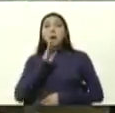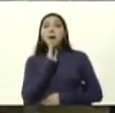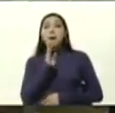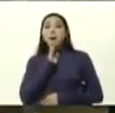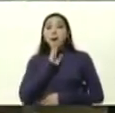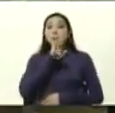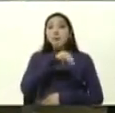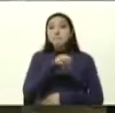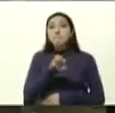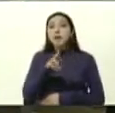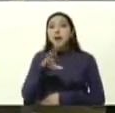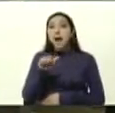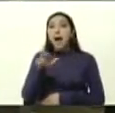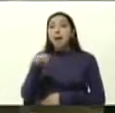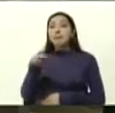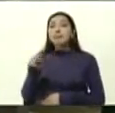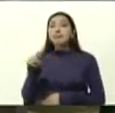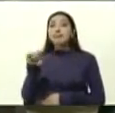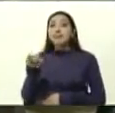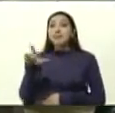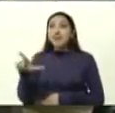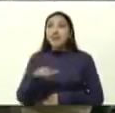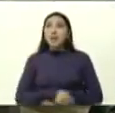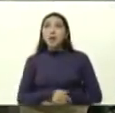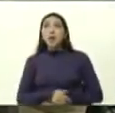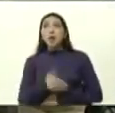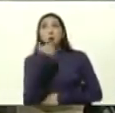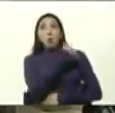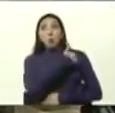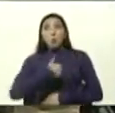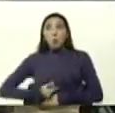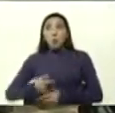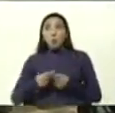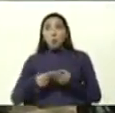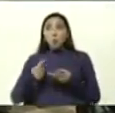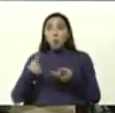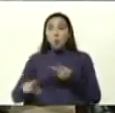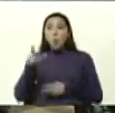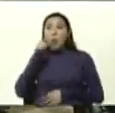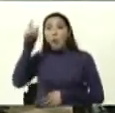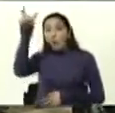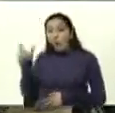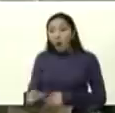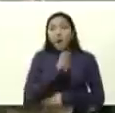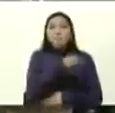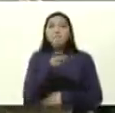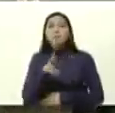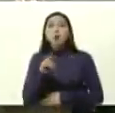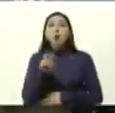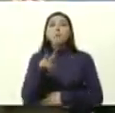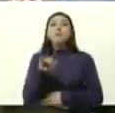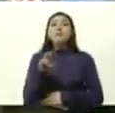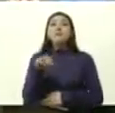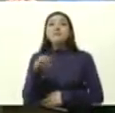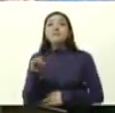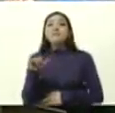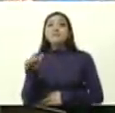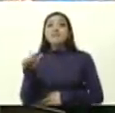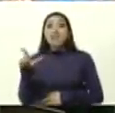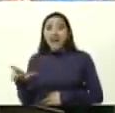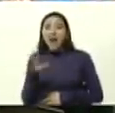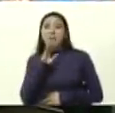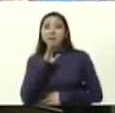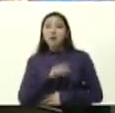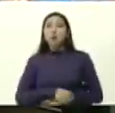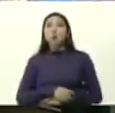Mercantil, Agustín Antón, presidente del Banco Provincial, Juan Carlos Dao, presidente del Banco del